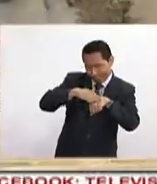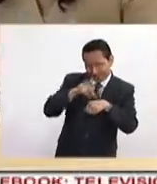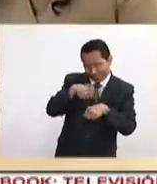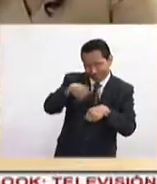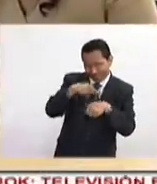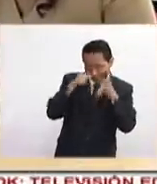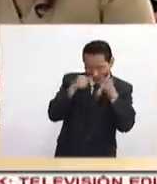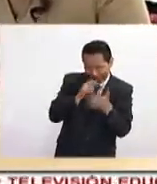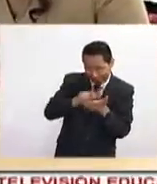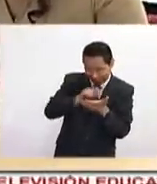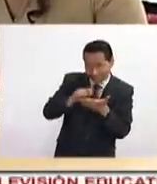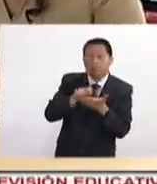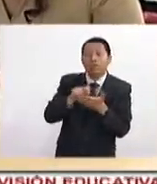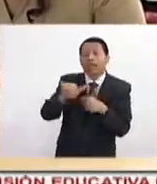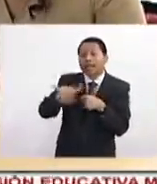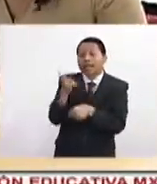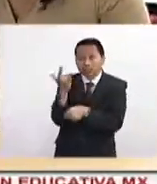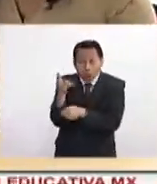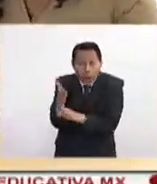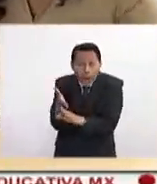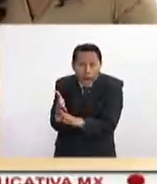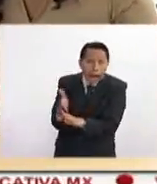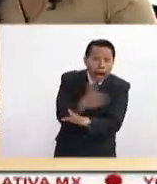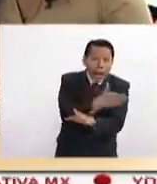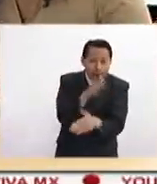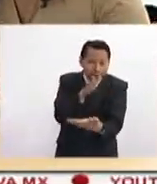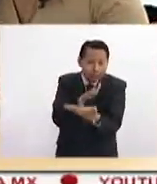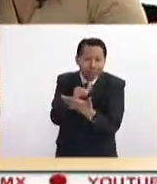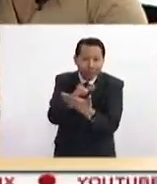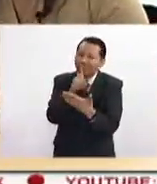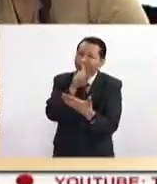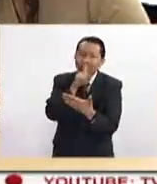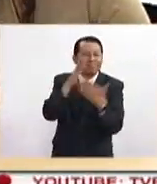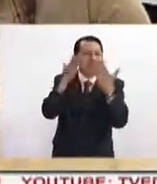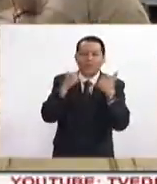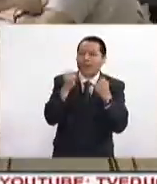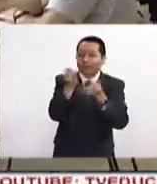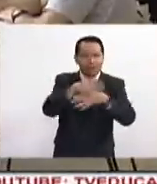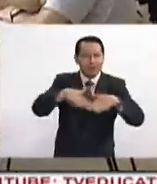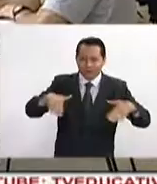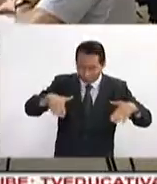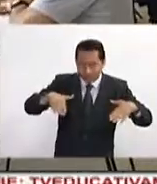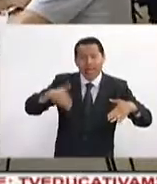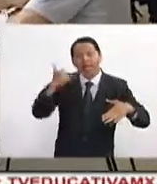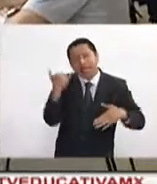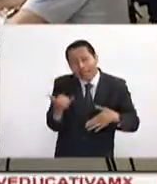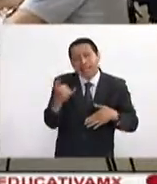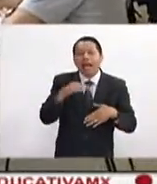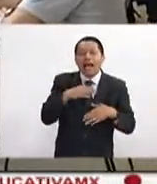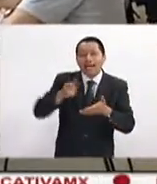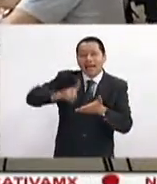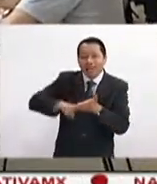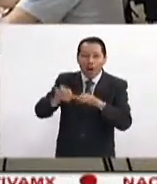No ingresar antes del 15 de julio porque no se encontrará información alguna y el sistema se empezará a